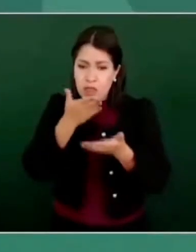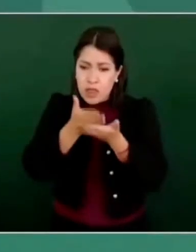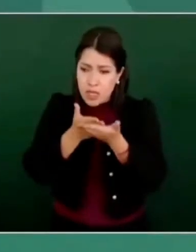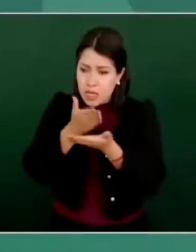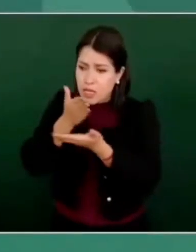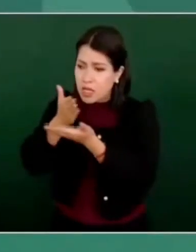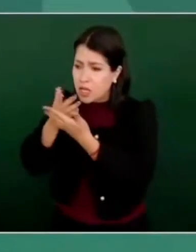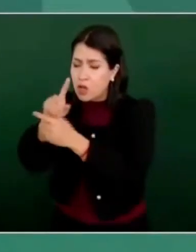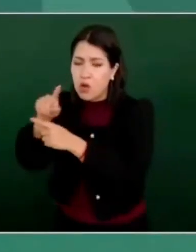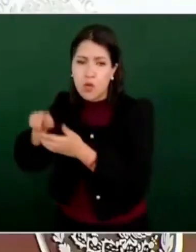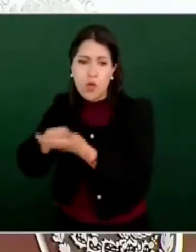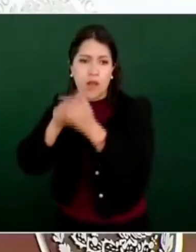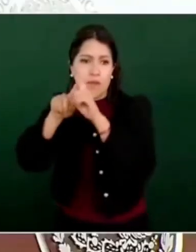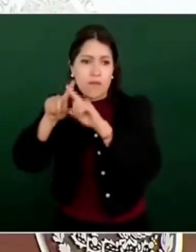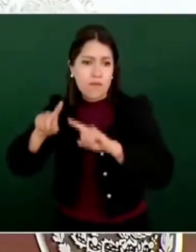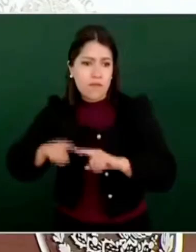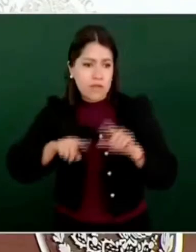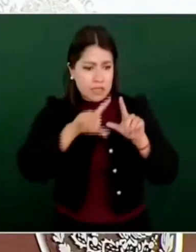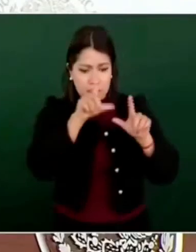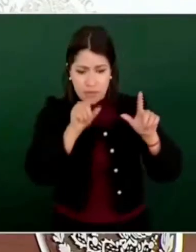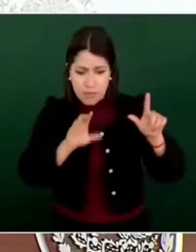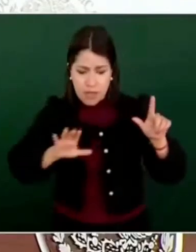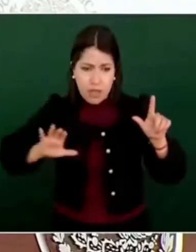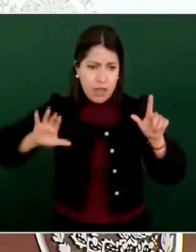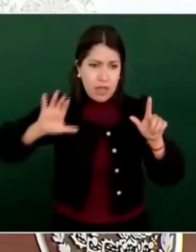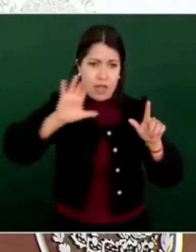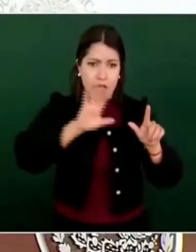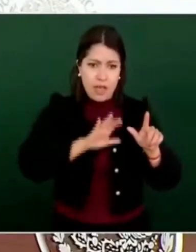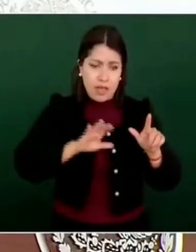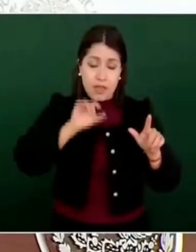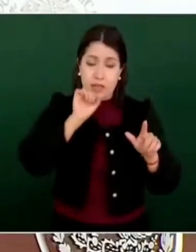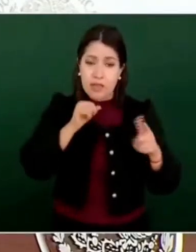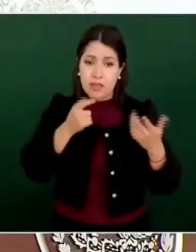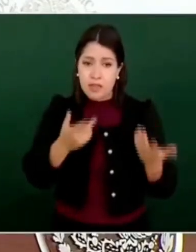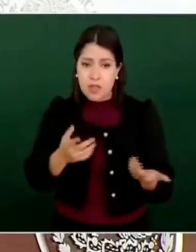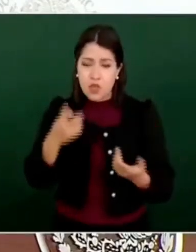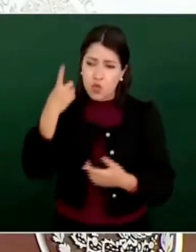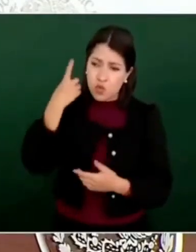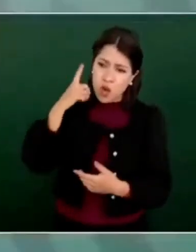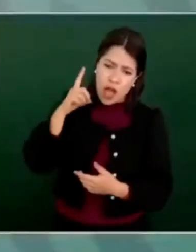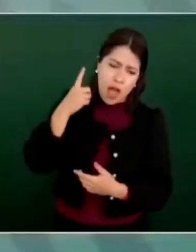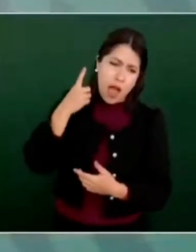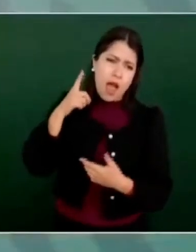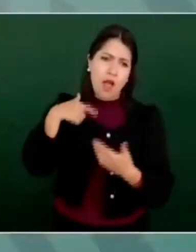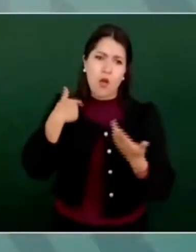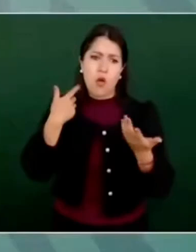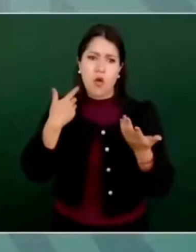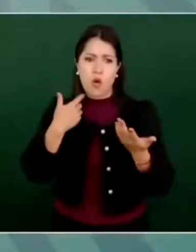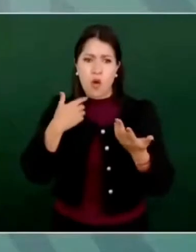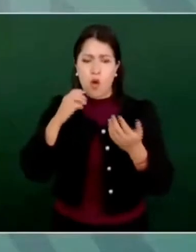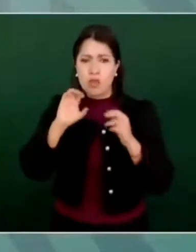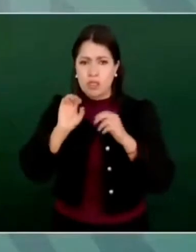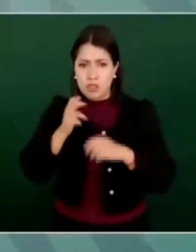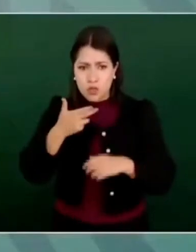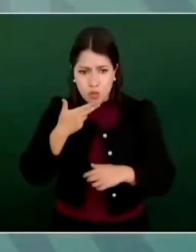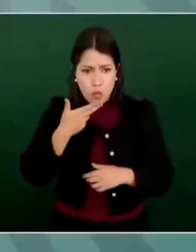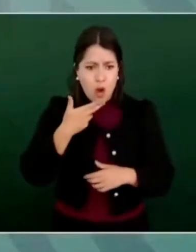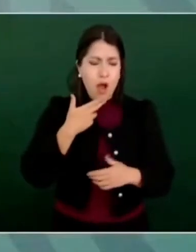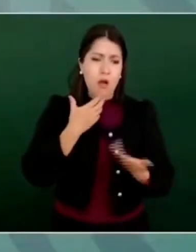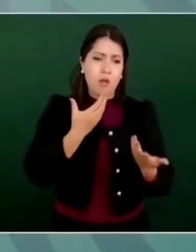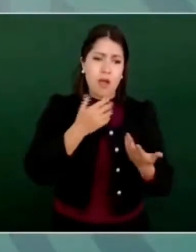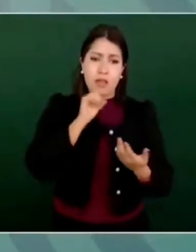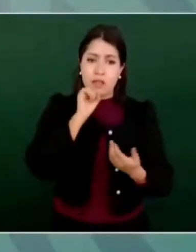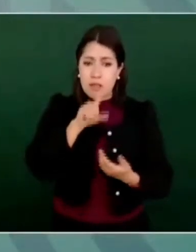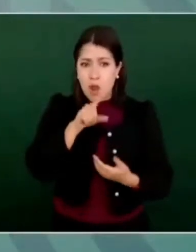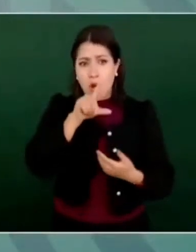Potosí, Monterrey, Saltillo, Santa Rosa, hoy Gómez Palacio, Durango, la capital de Chihuahua, y acabó